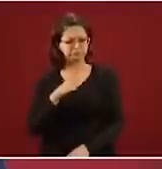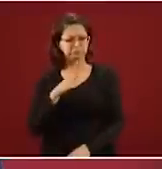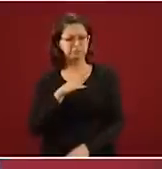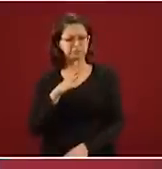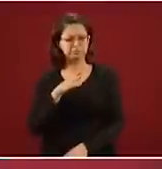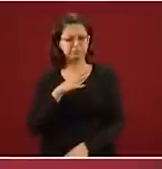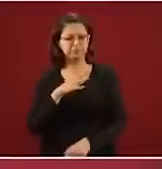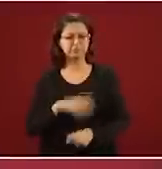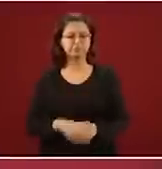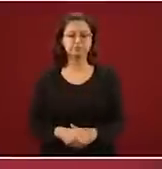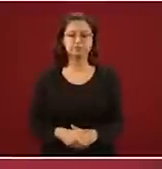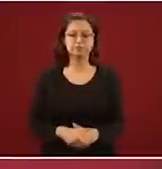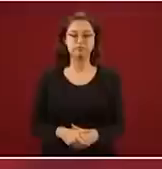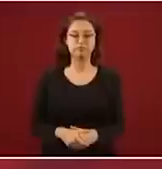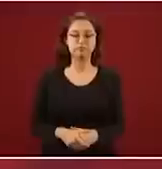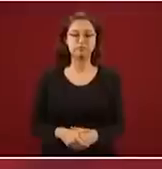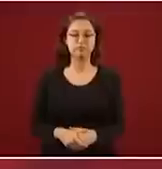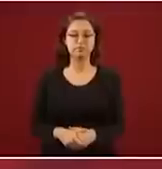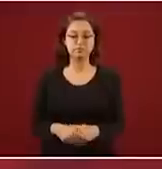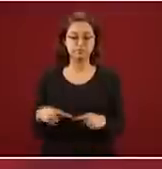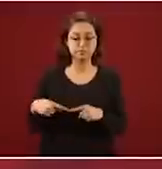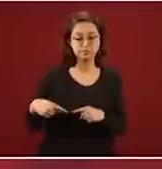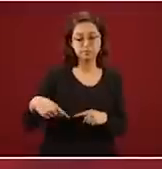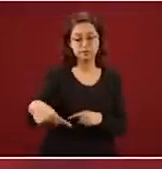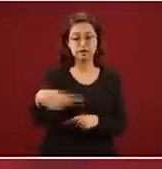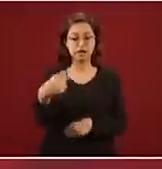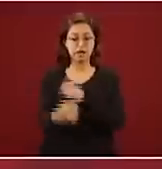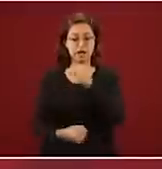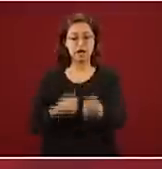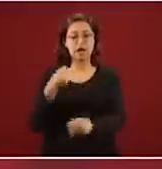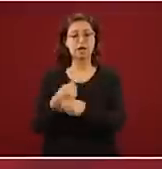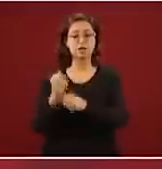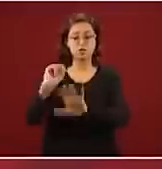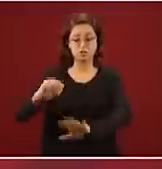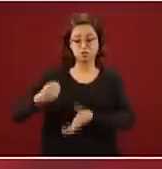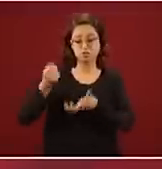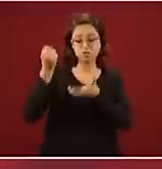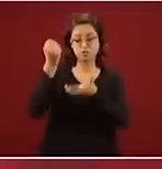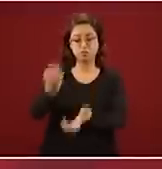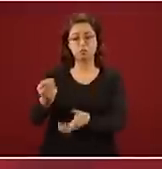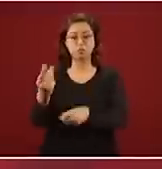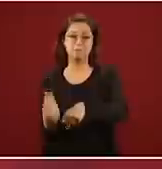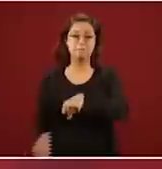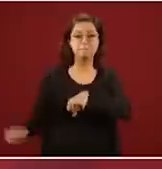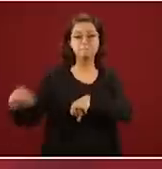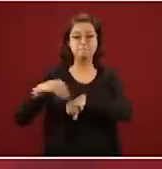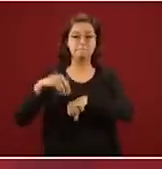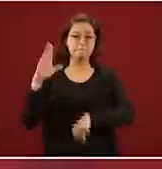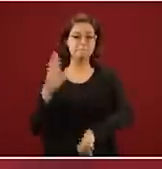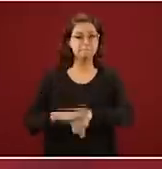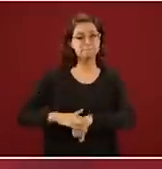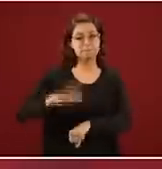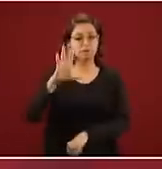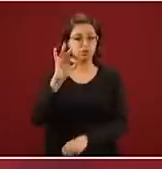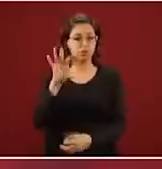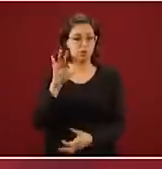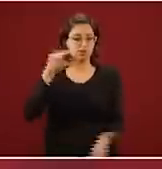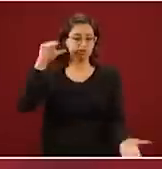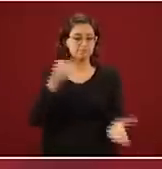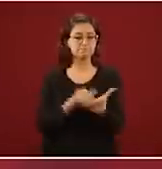El presupuesto de salud este año va a incrementarse en 40,000 millones de pesos